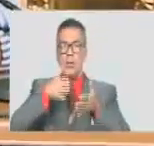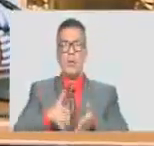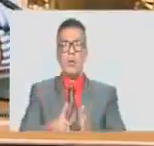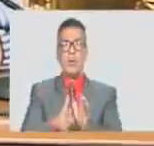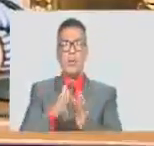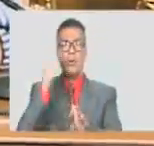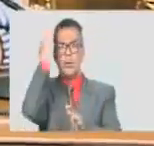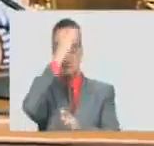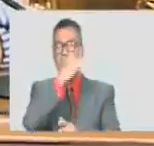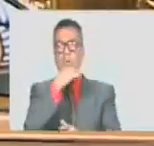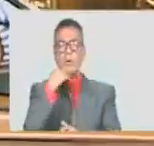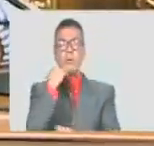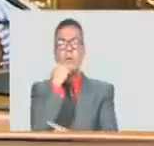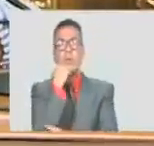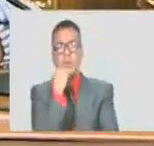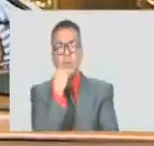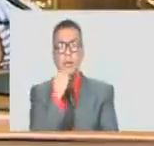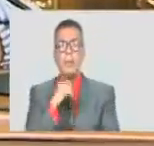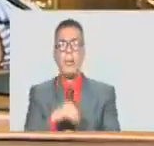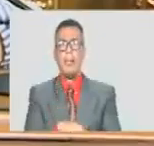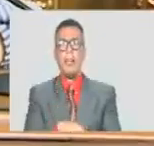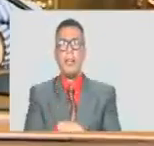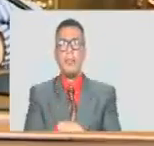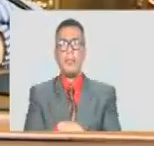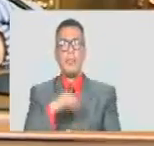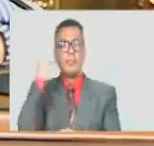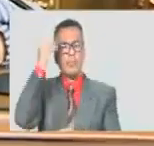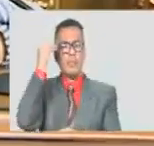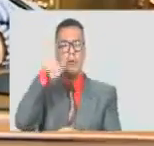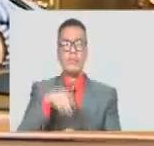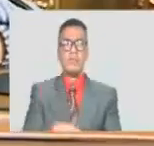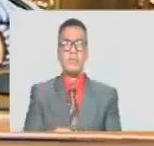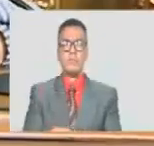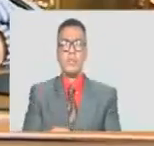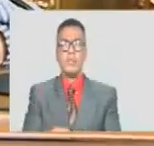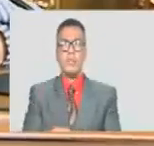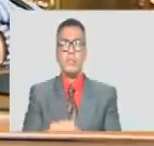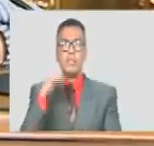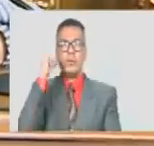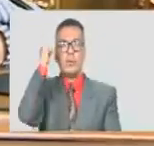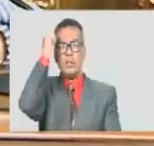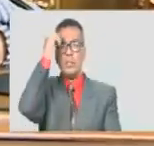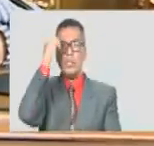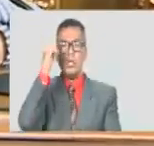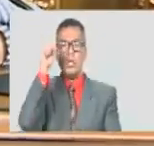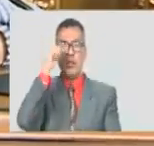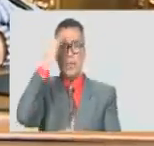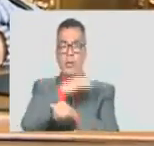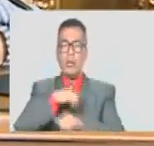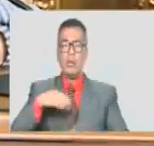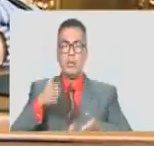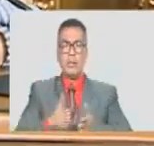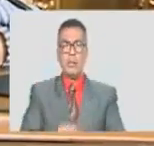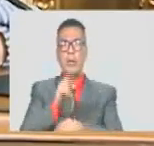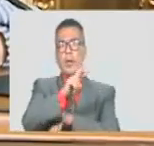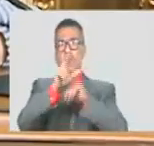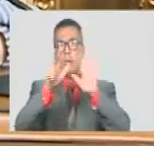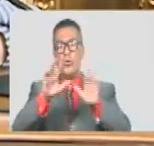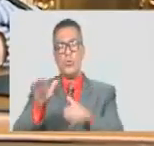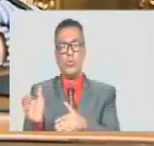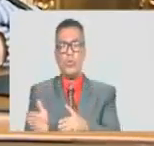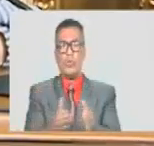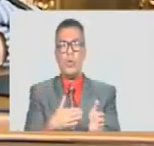del generalísimo Francisco de Miranda. Considerando que Sebastián Francisco de Miranda nació el 28